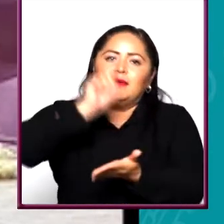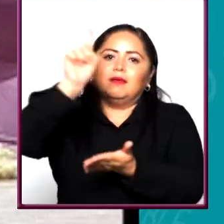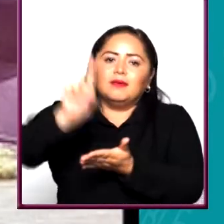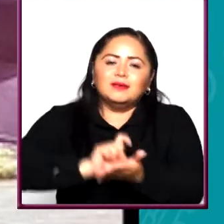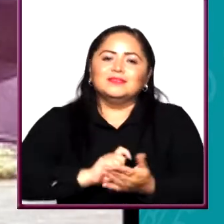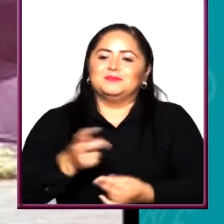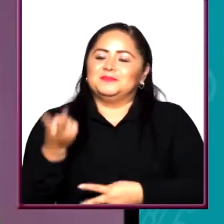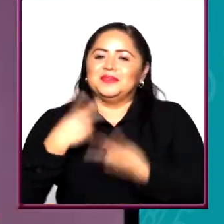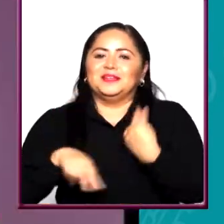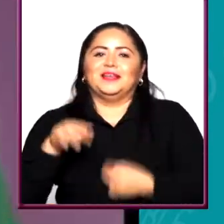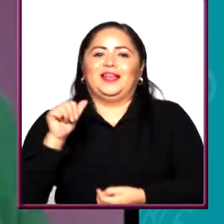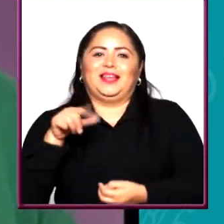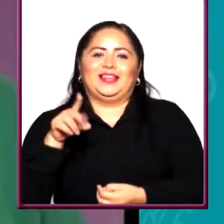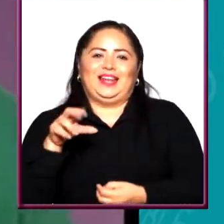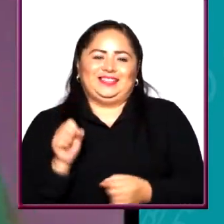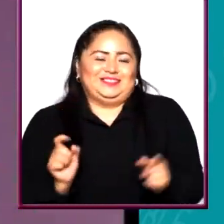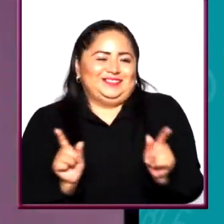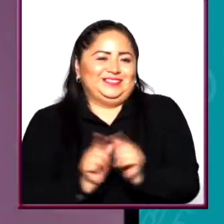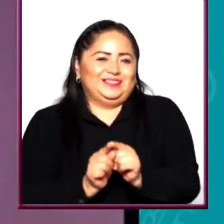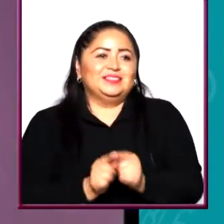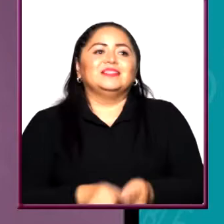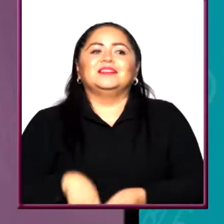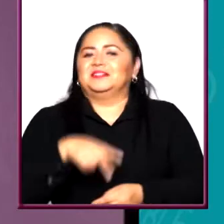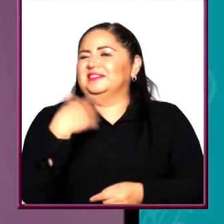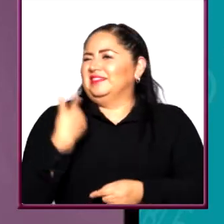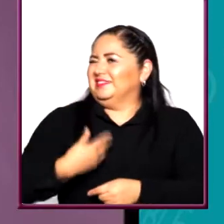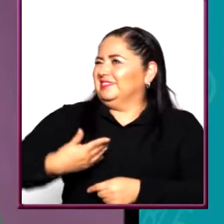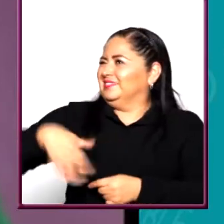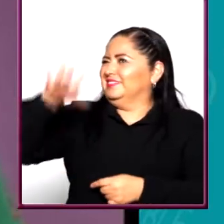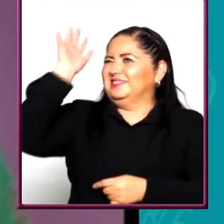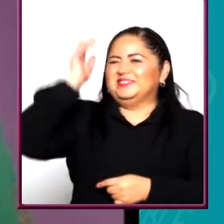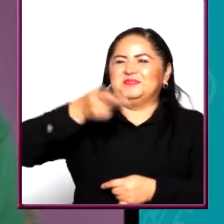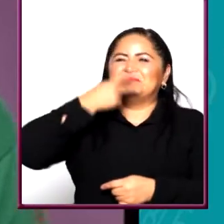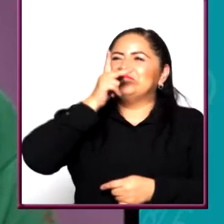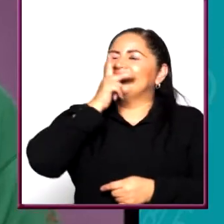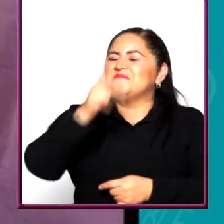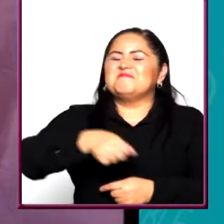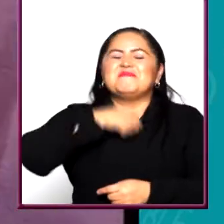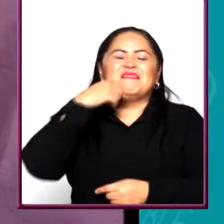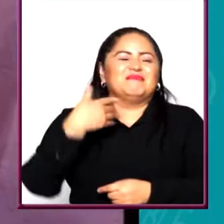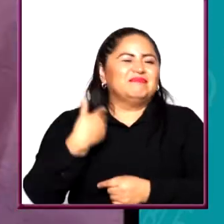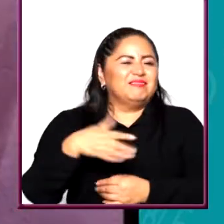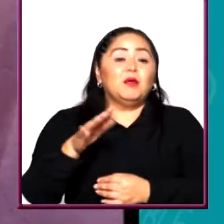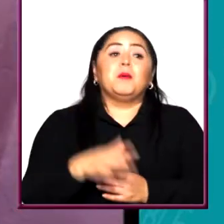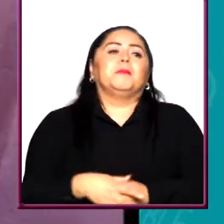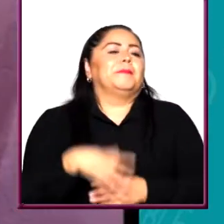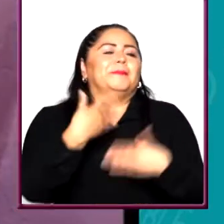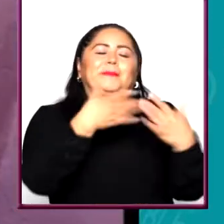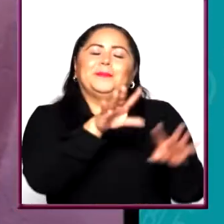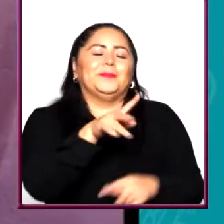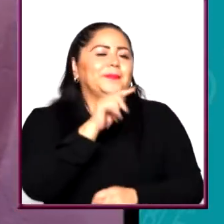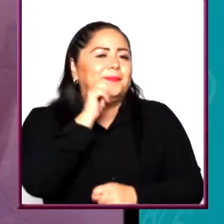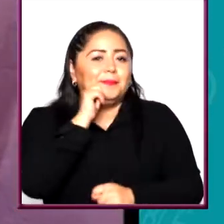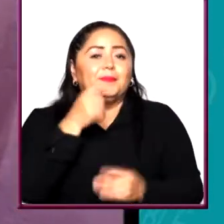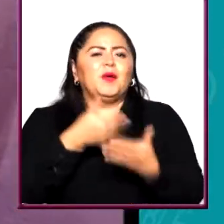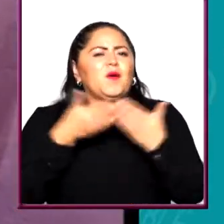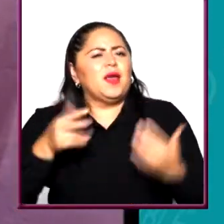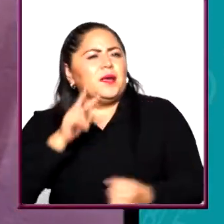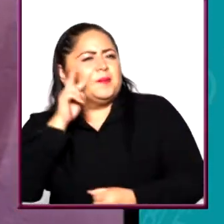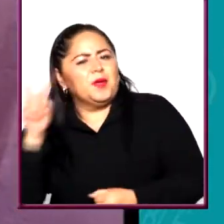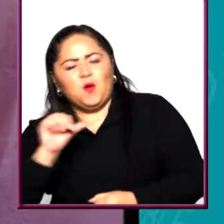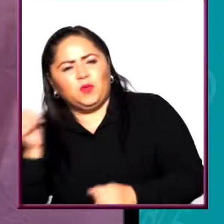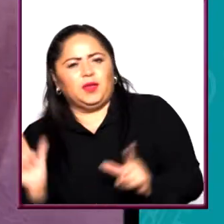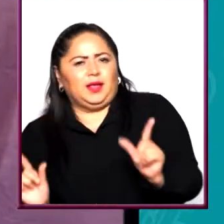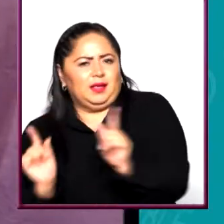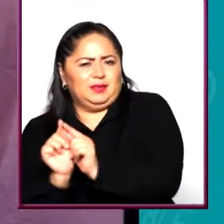viene Andrés. Ah, esa frase es súper vieja, qué oso. Bueno, lo que sea. Mejor vamos a ver